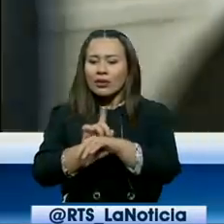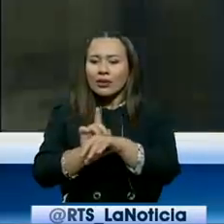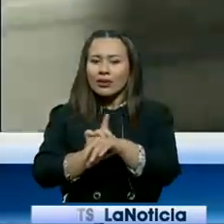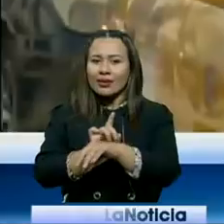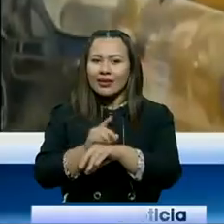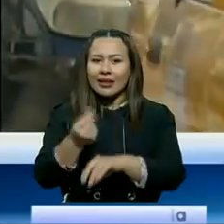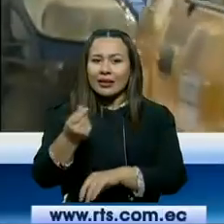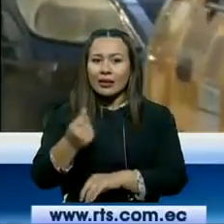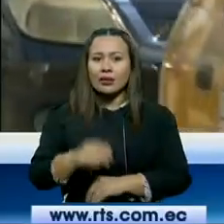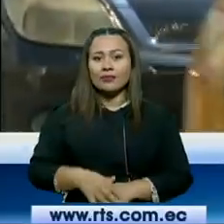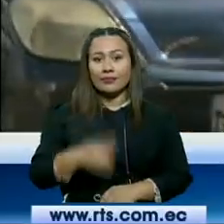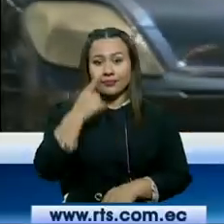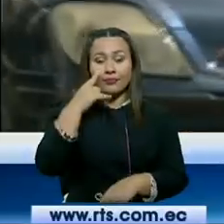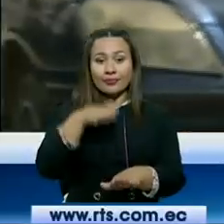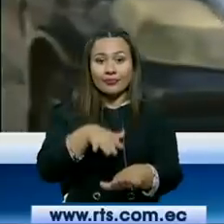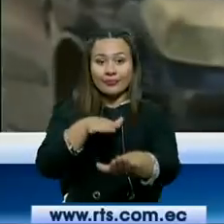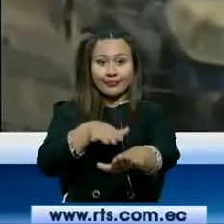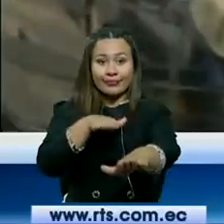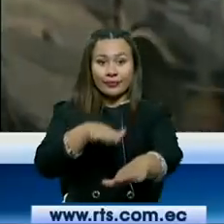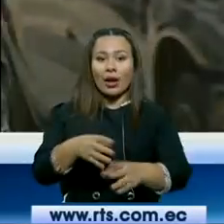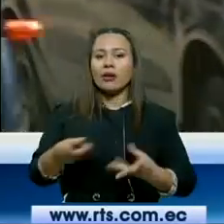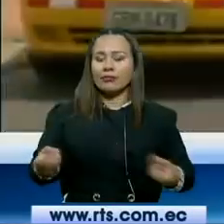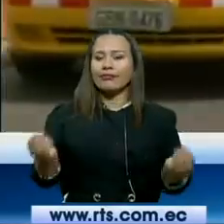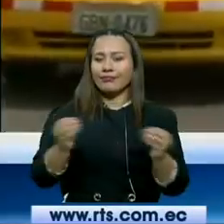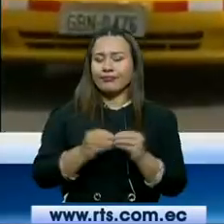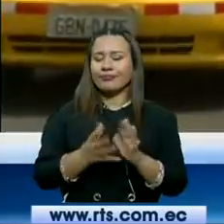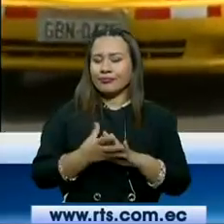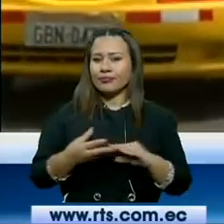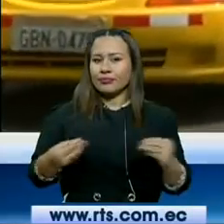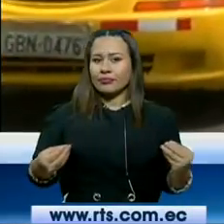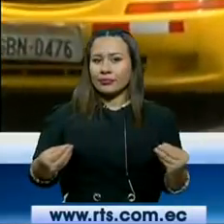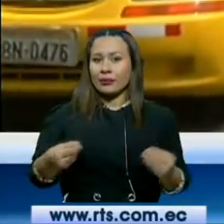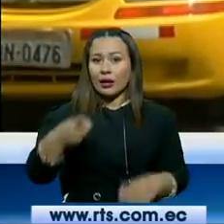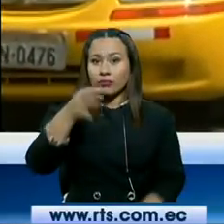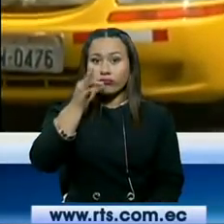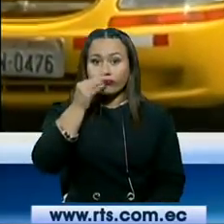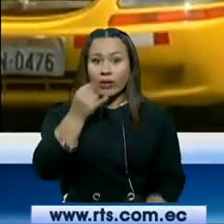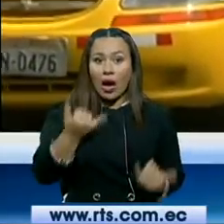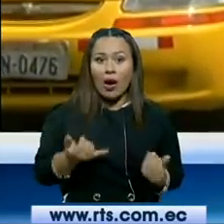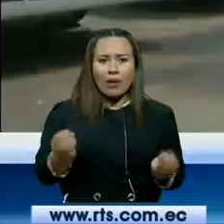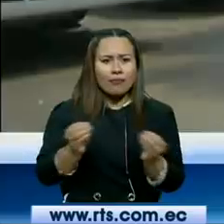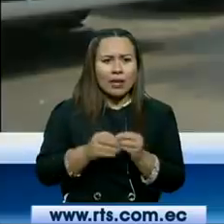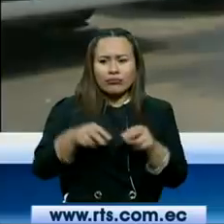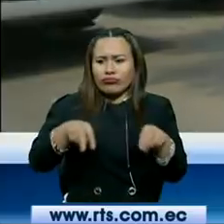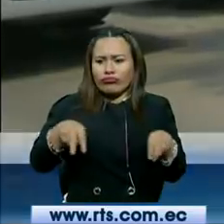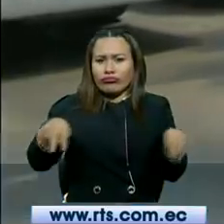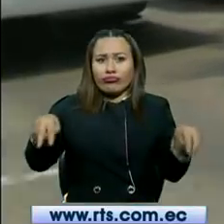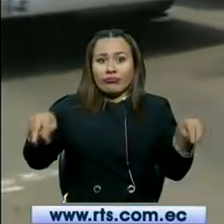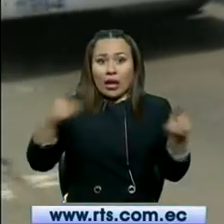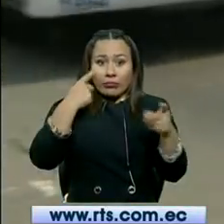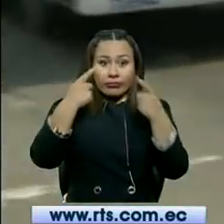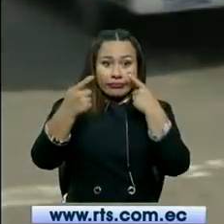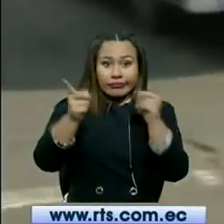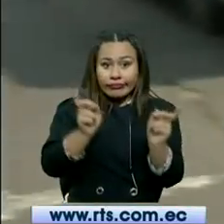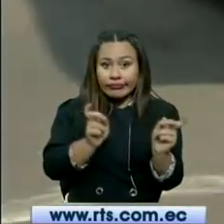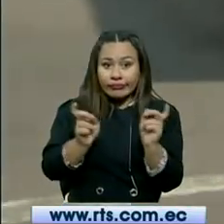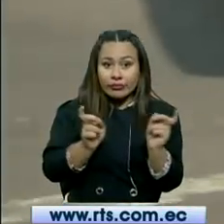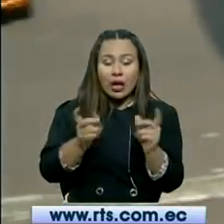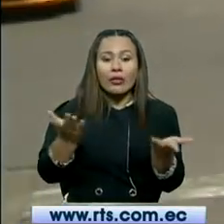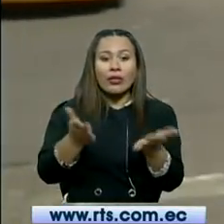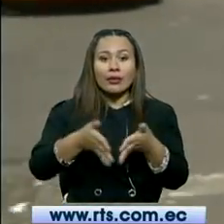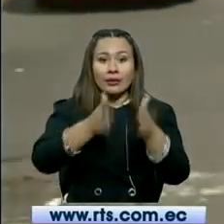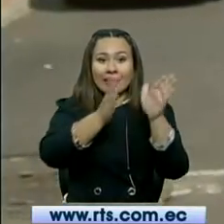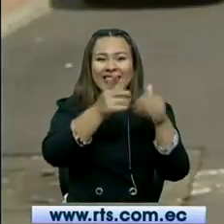circulación vehicular fluya. La ATM ha reforzado con mayor número de agentes las inmediaciones de los